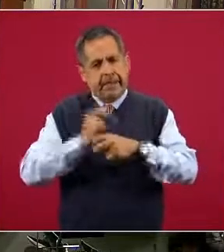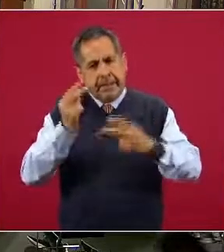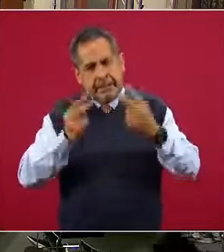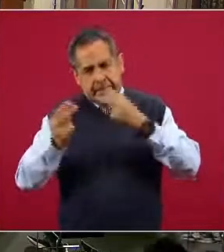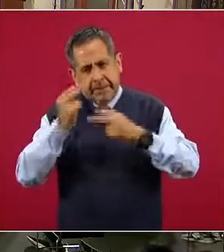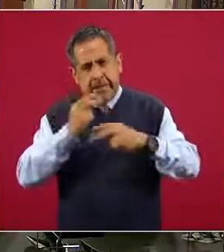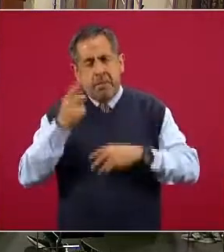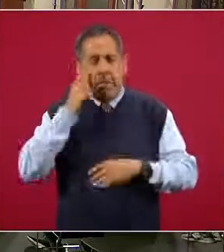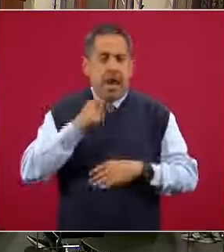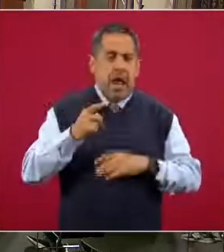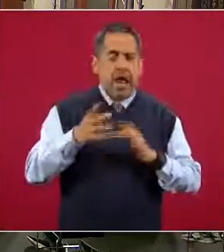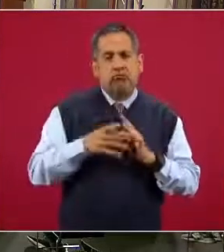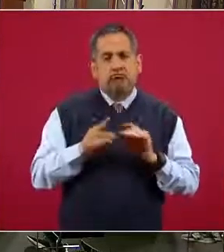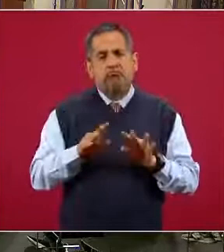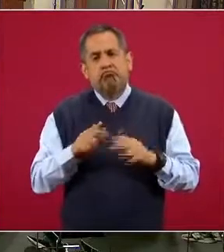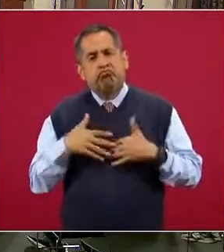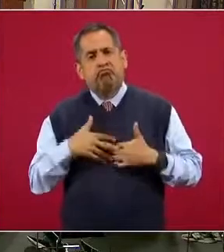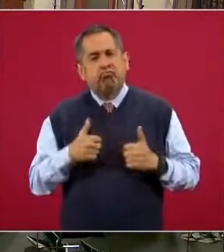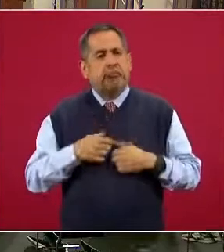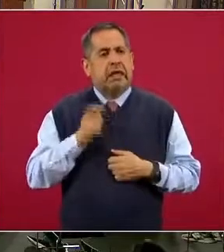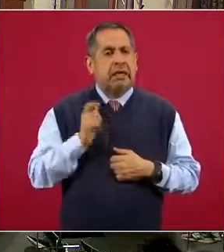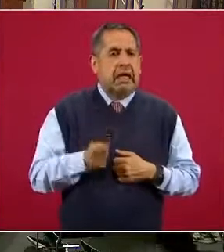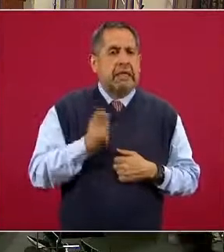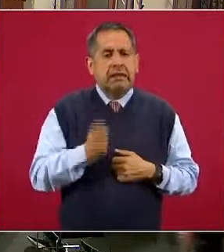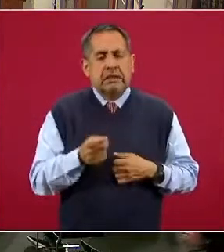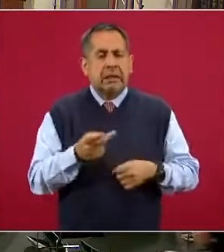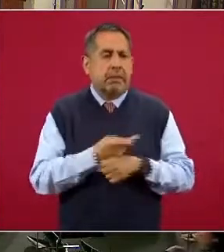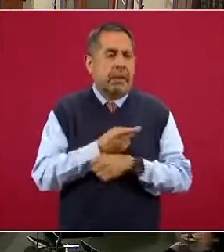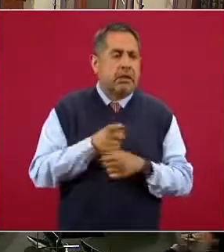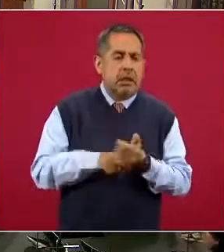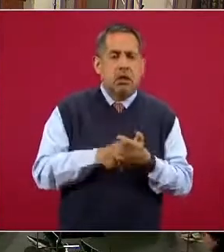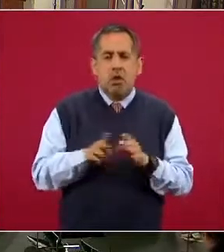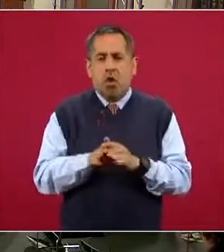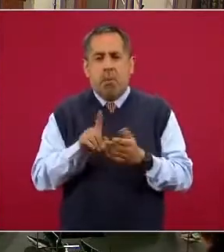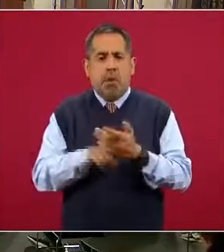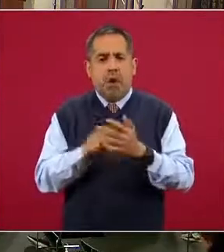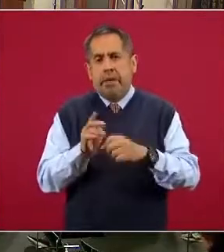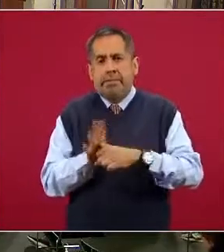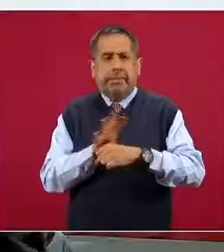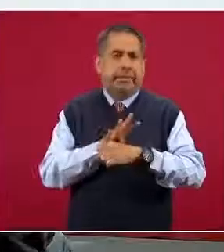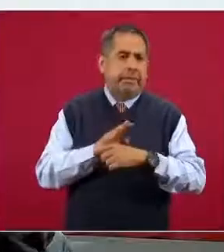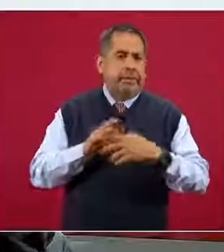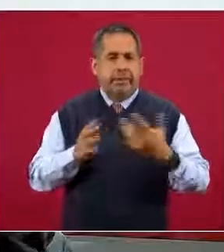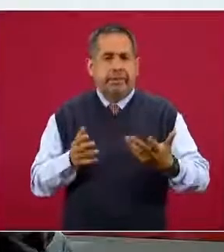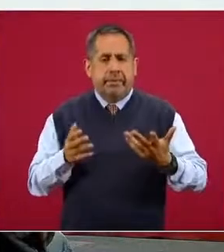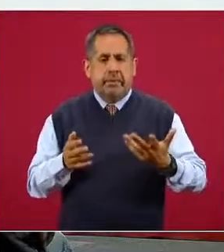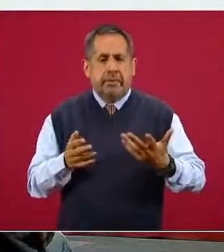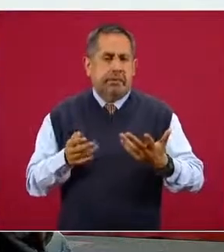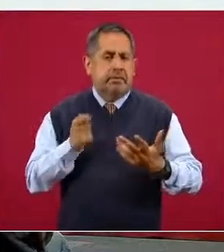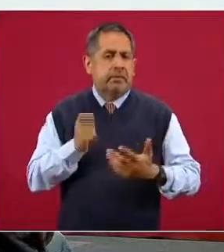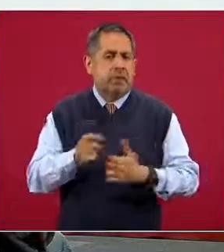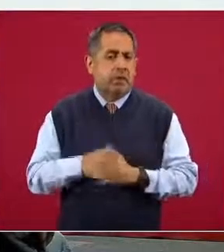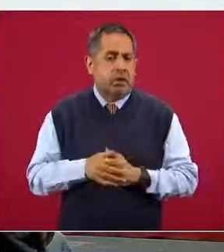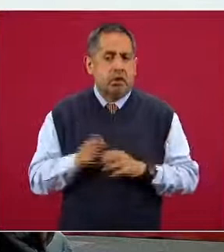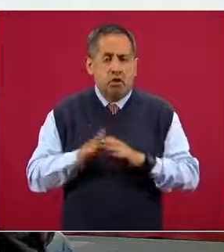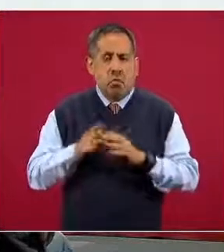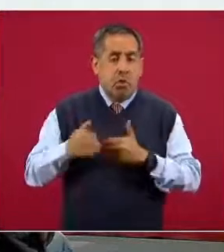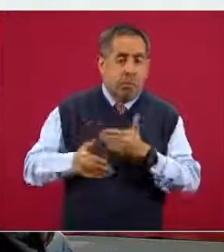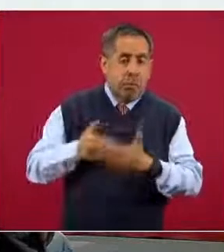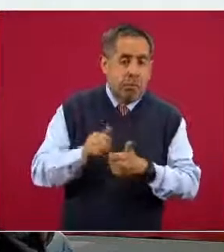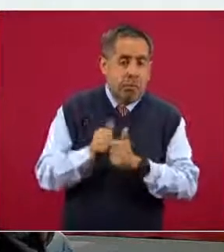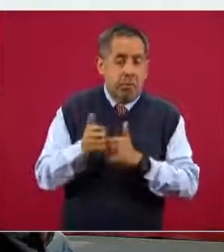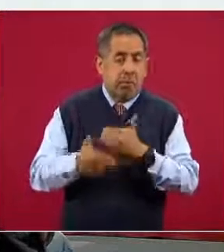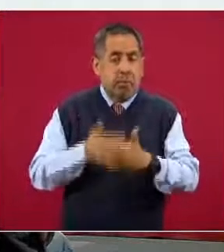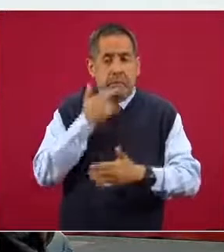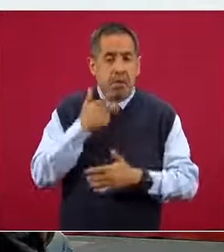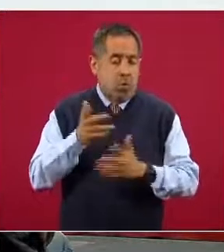para enterarse y actualizarse en relación a la situación de la pandemia de COVID-19 y su evolución